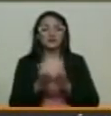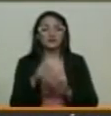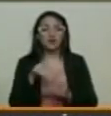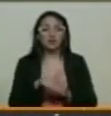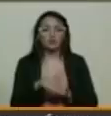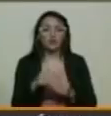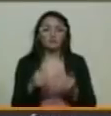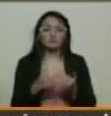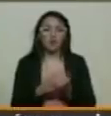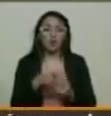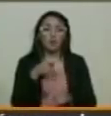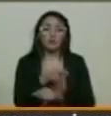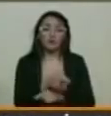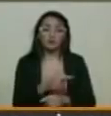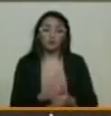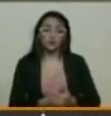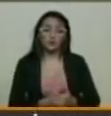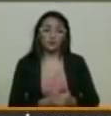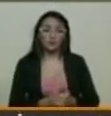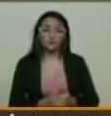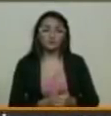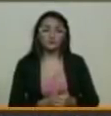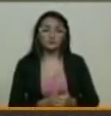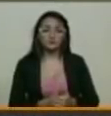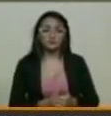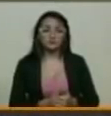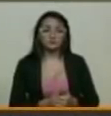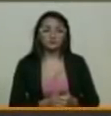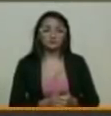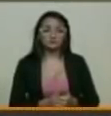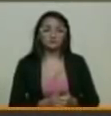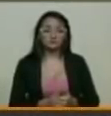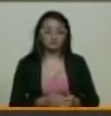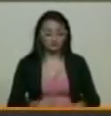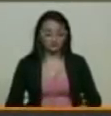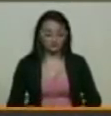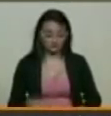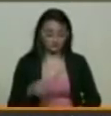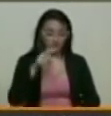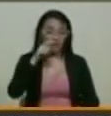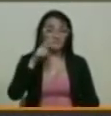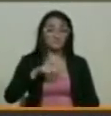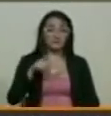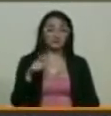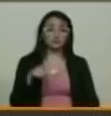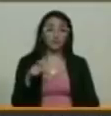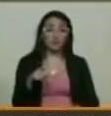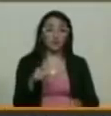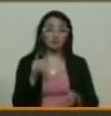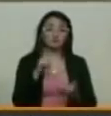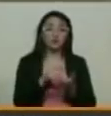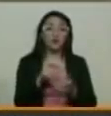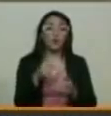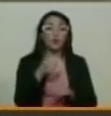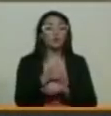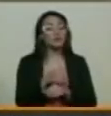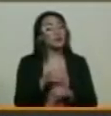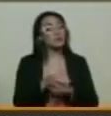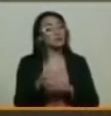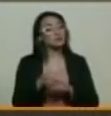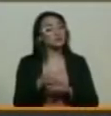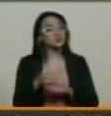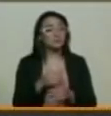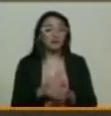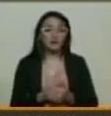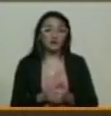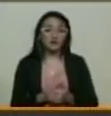electoral obligatorio. Eso significa que las personas que estuvieron en las juntas municipales en